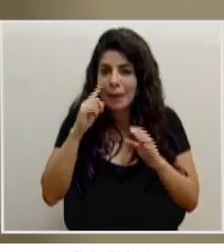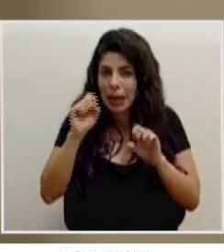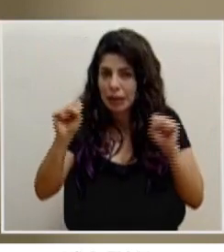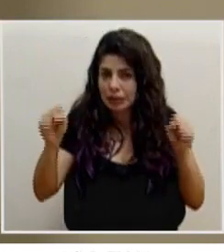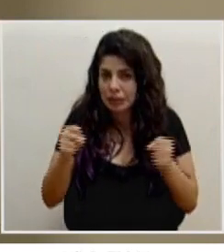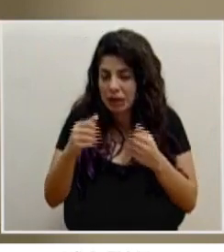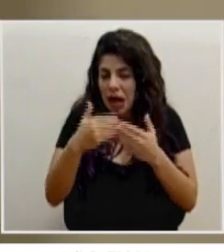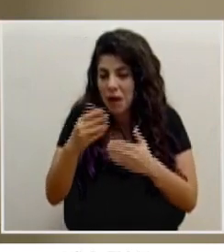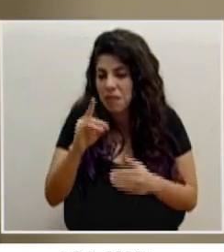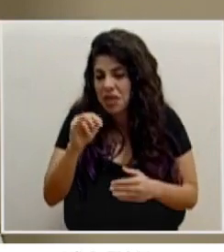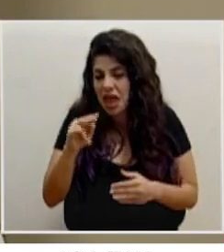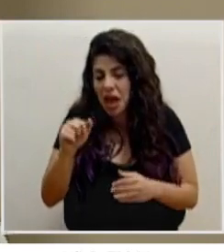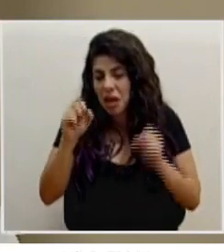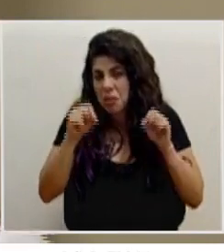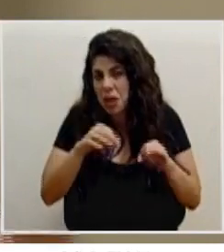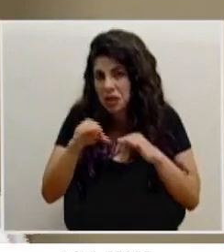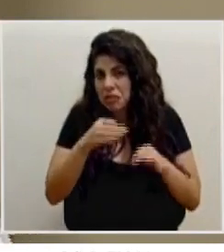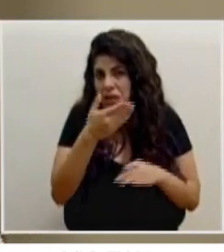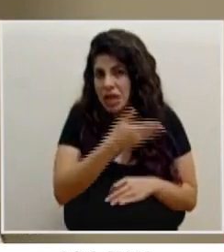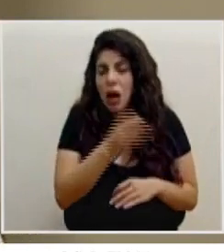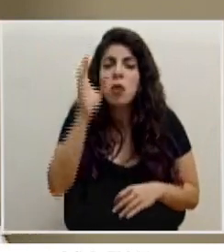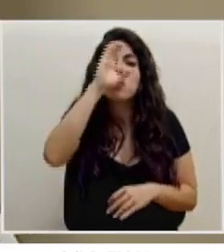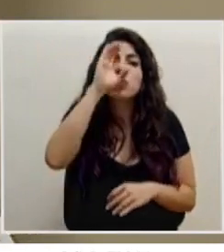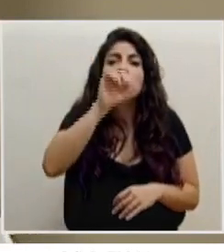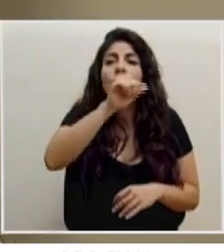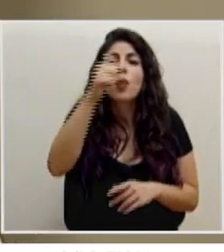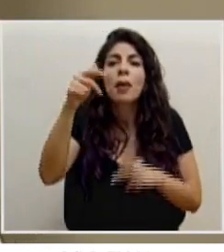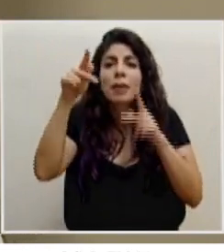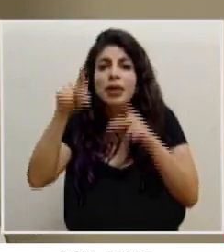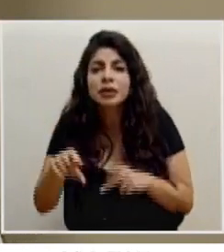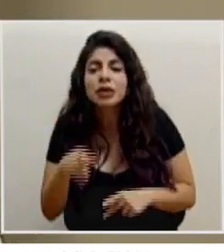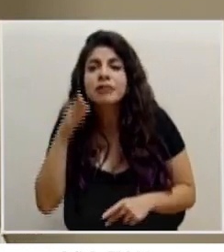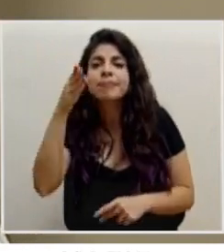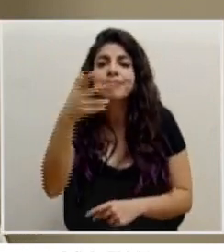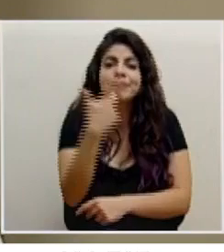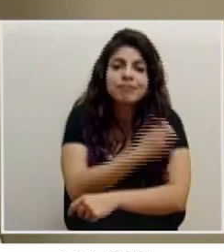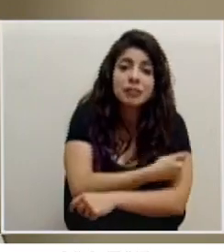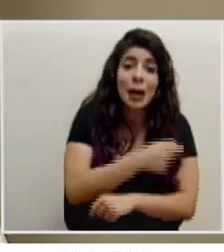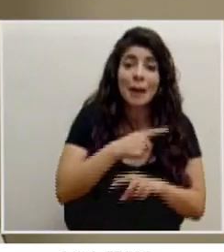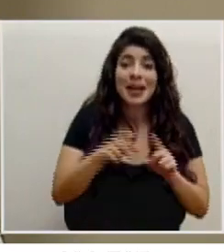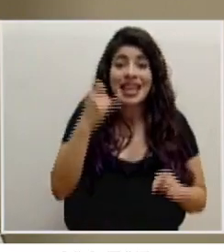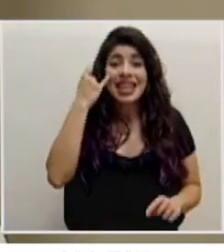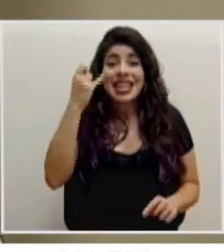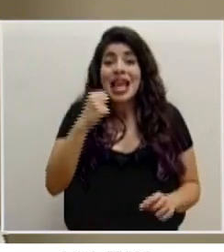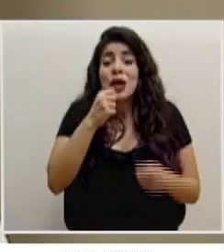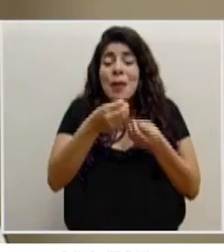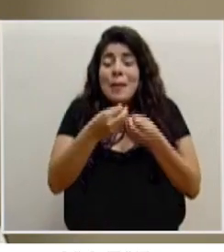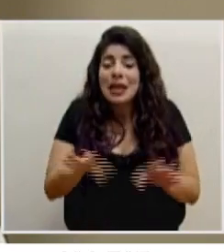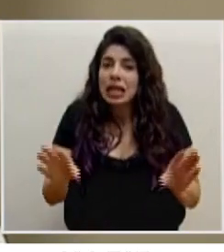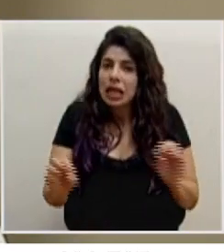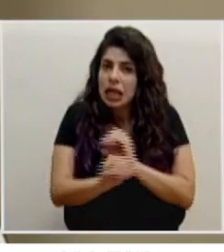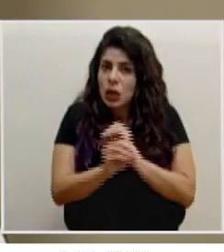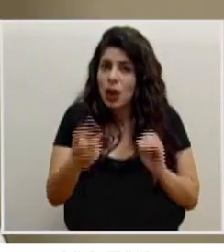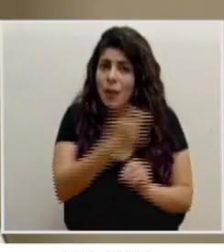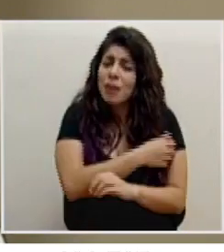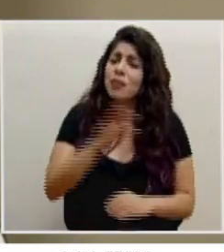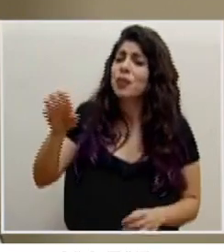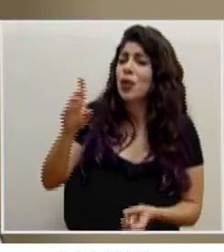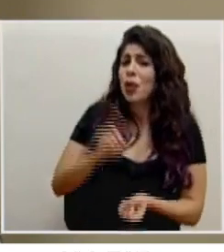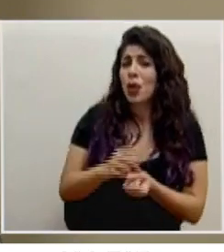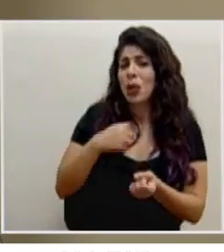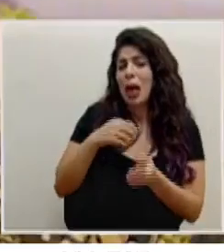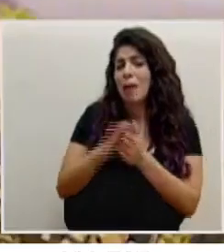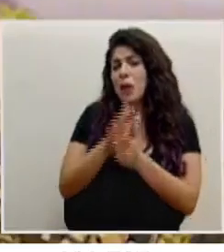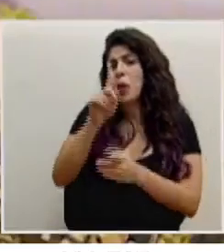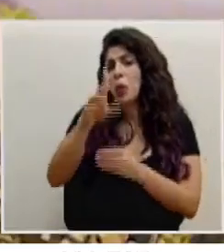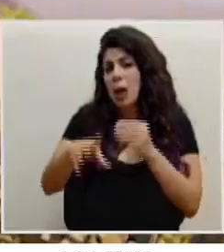ahorita Diana los puede explicar, de buscar otras personas, de aplicarlas, pero la idea es no perder ninguna dosis. Doctor, aprovecho, me faltó